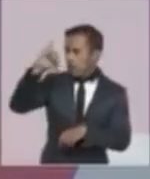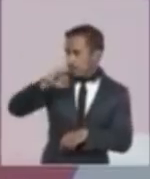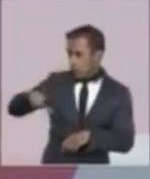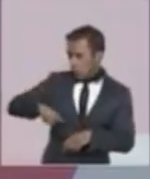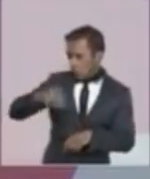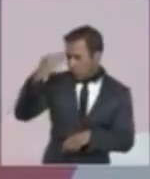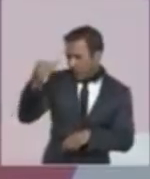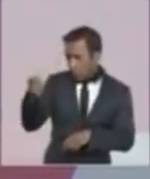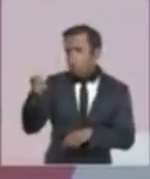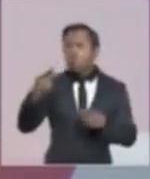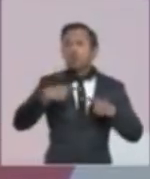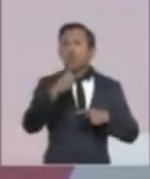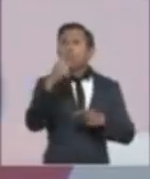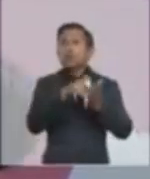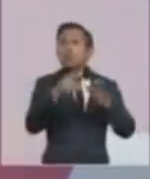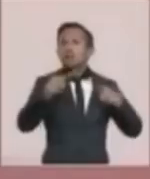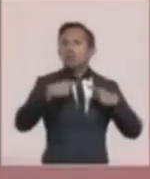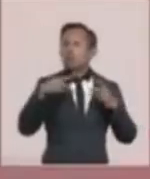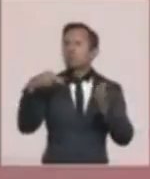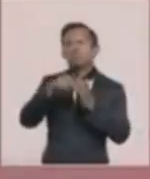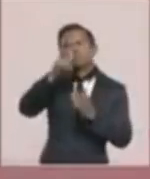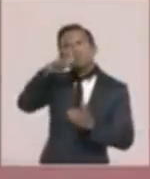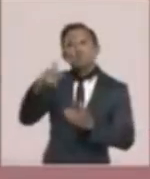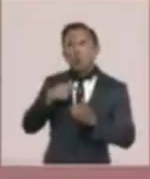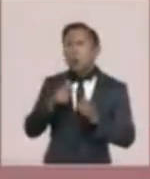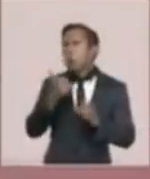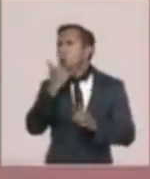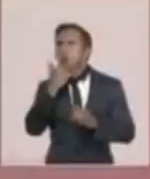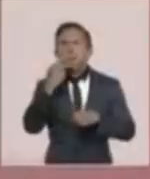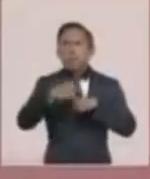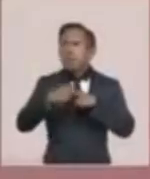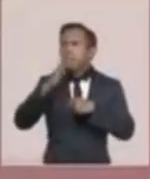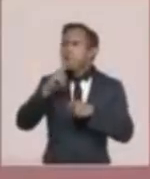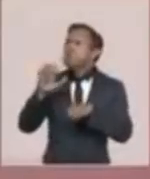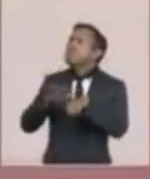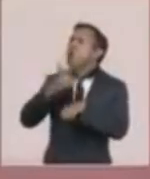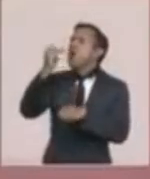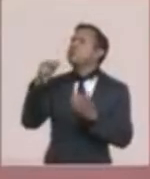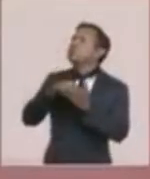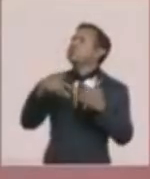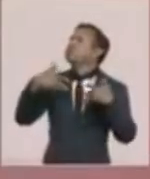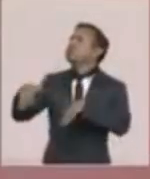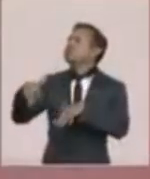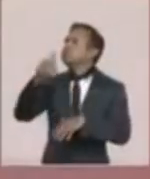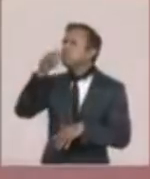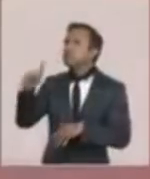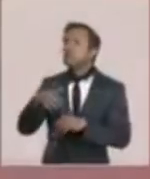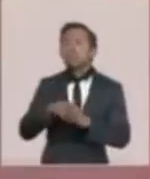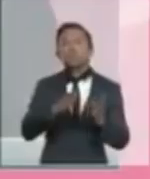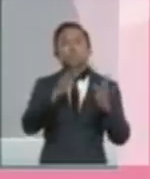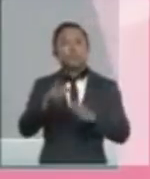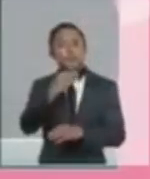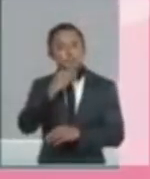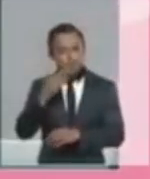José Antonio Meade para una réplica. Andrés, sin duda tu amnistía te pone del lado de los criminales. Quieres perdonar lo